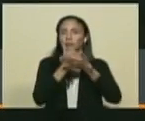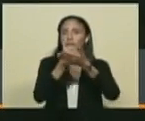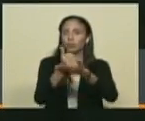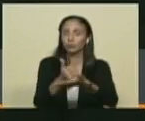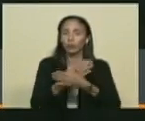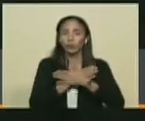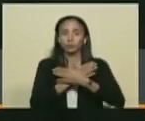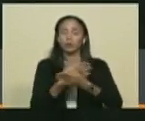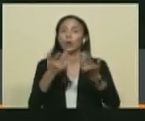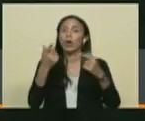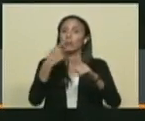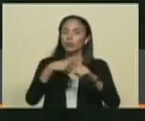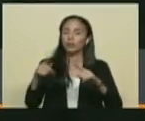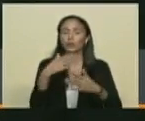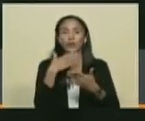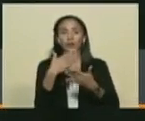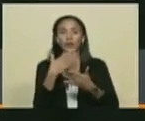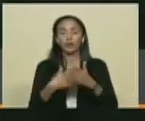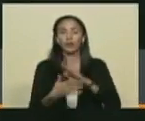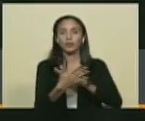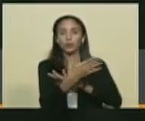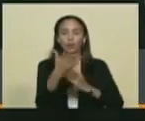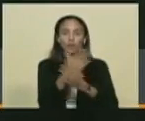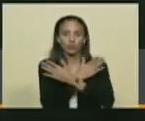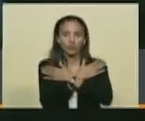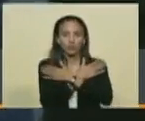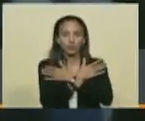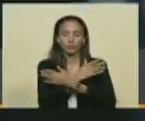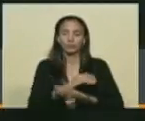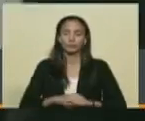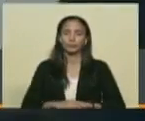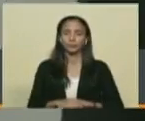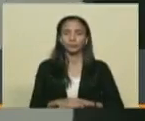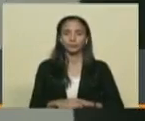este día. Muchas gracias y felicidades.